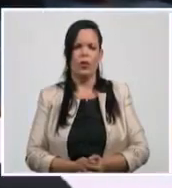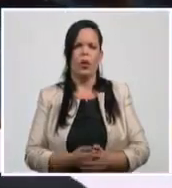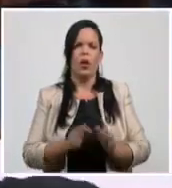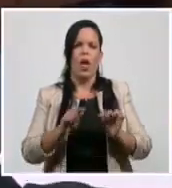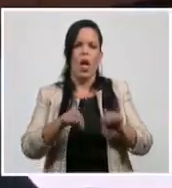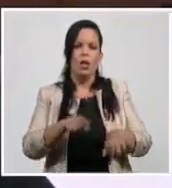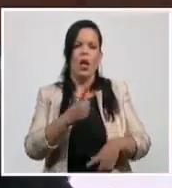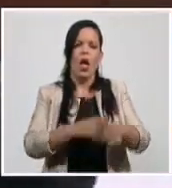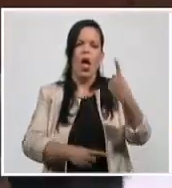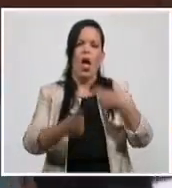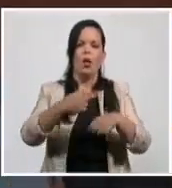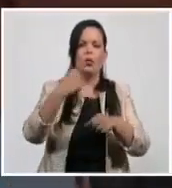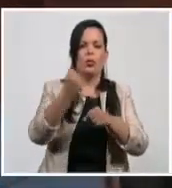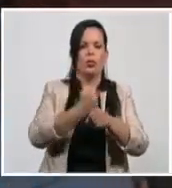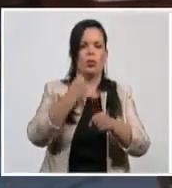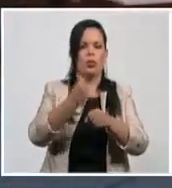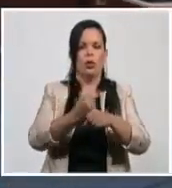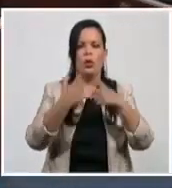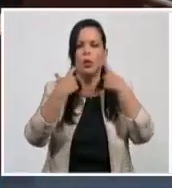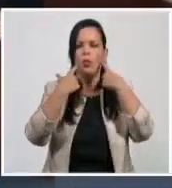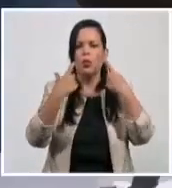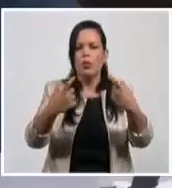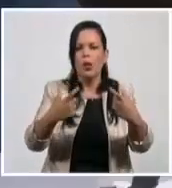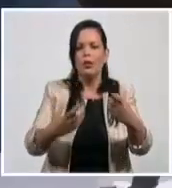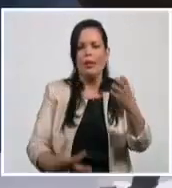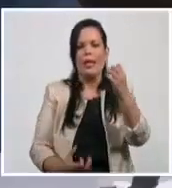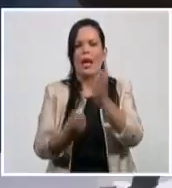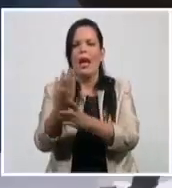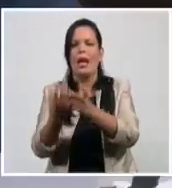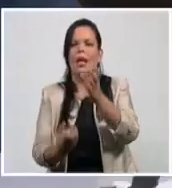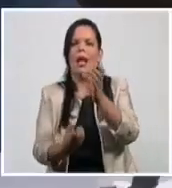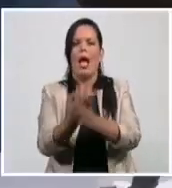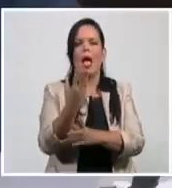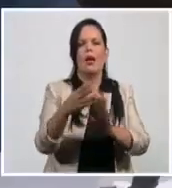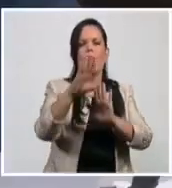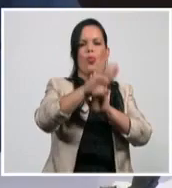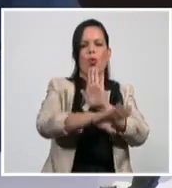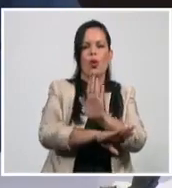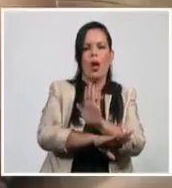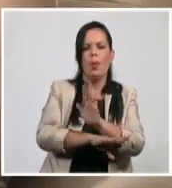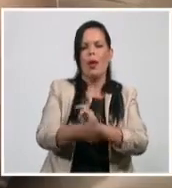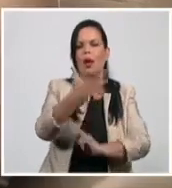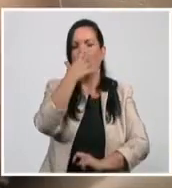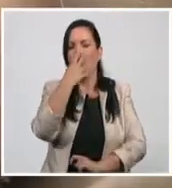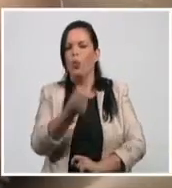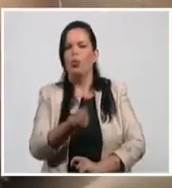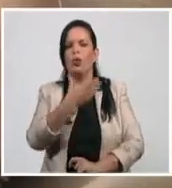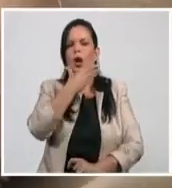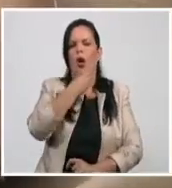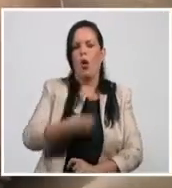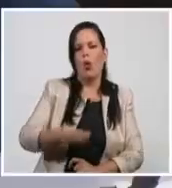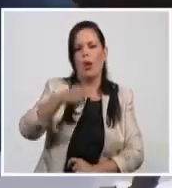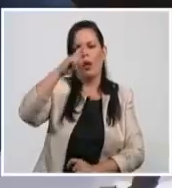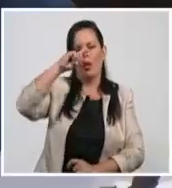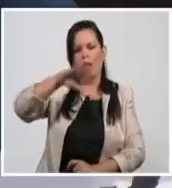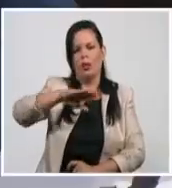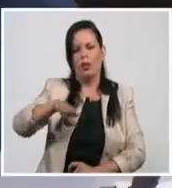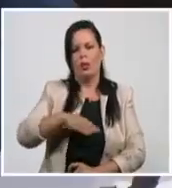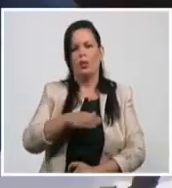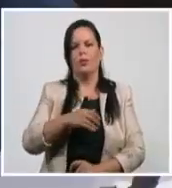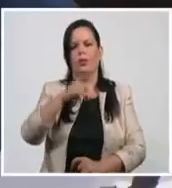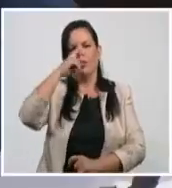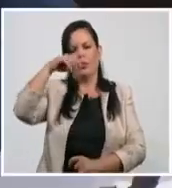reto de generar contenidos para jóvenes y adolescentes, para lograr llamar su atención. Marrero Cruz llamó a replantearse